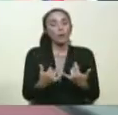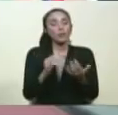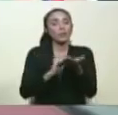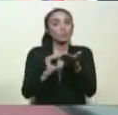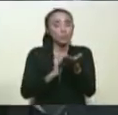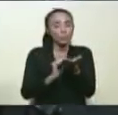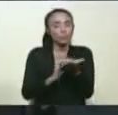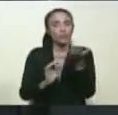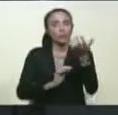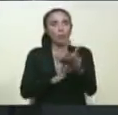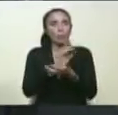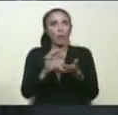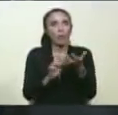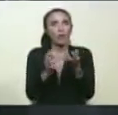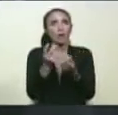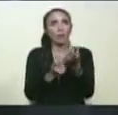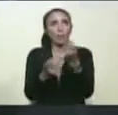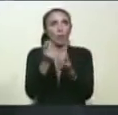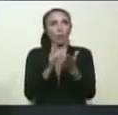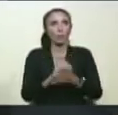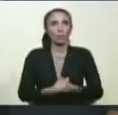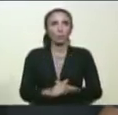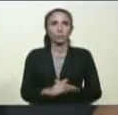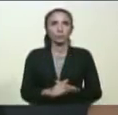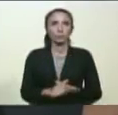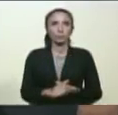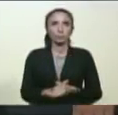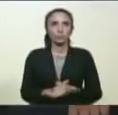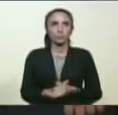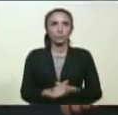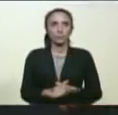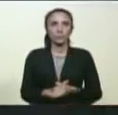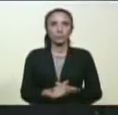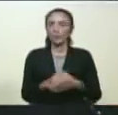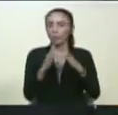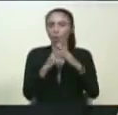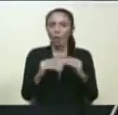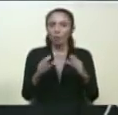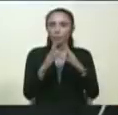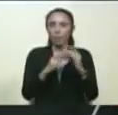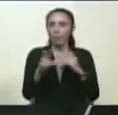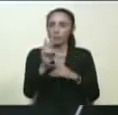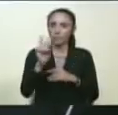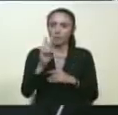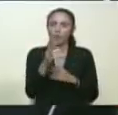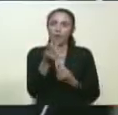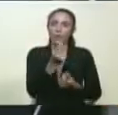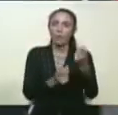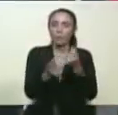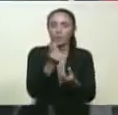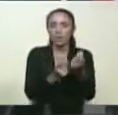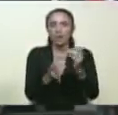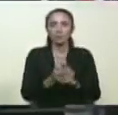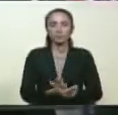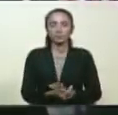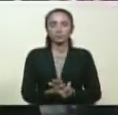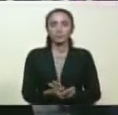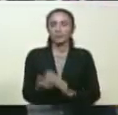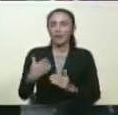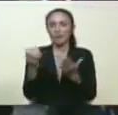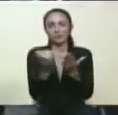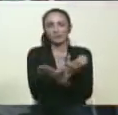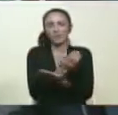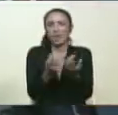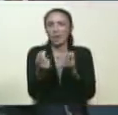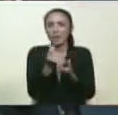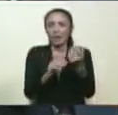solución a corto, mediano y largo plazo de los problemas de los venezolanos en el campo económico, en sacarnos de encima el lastre de la guerra